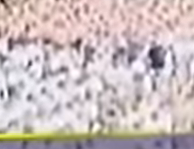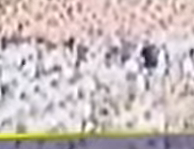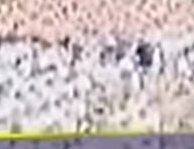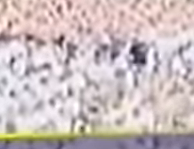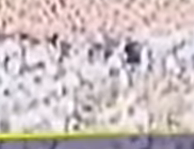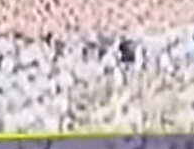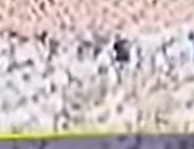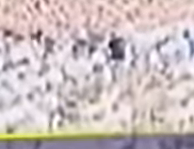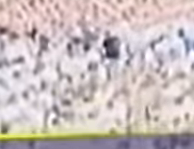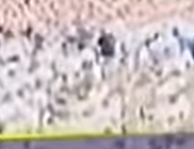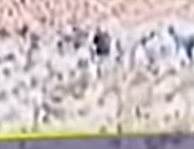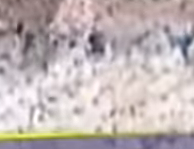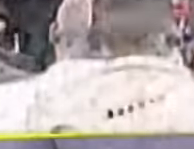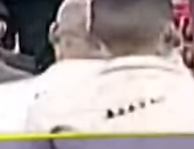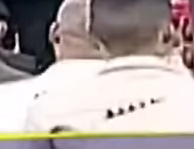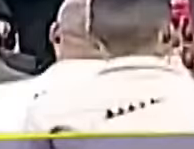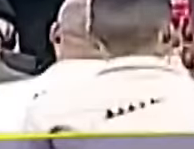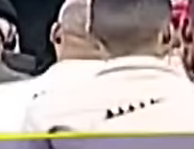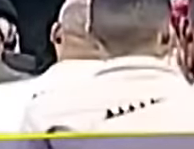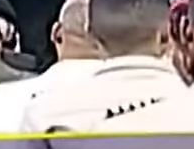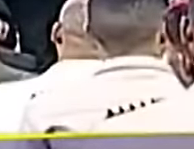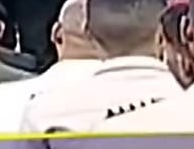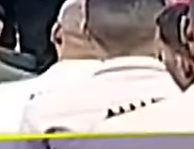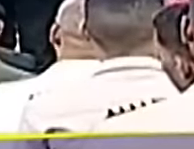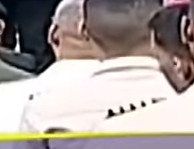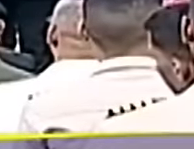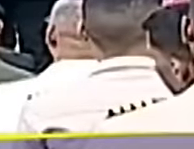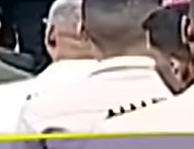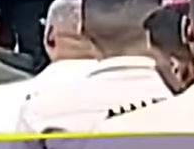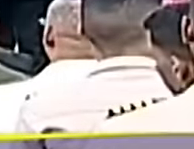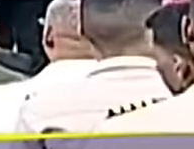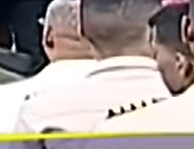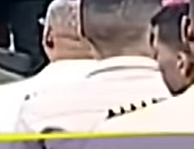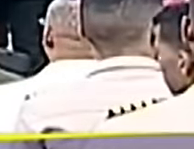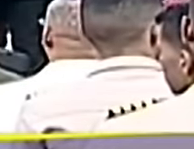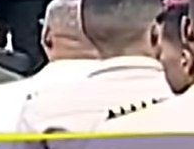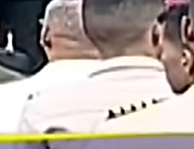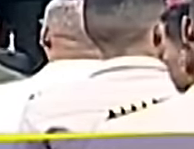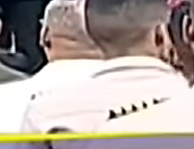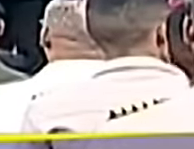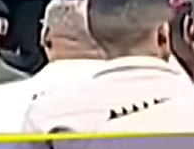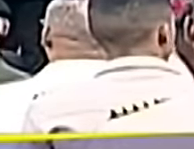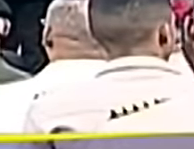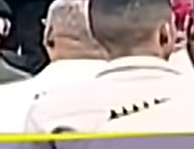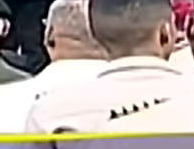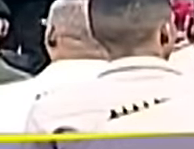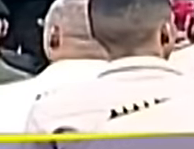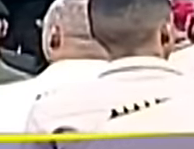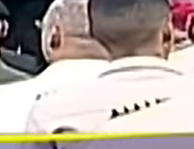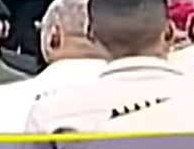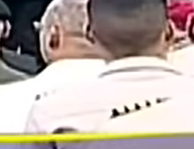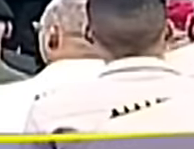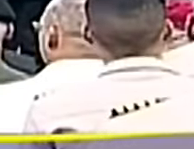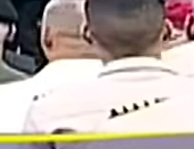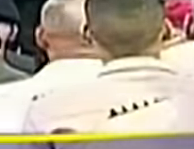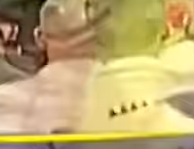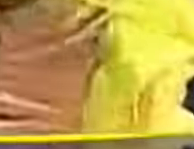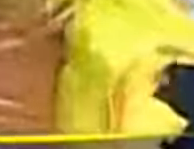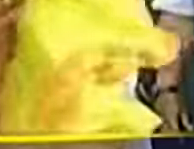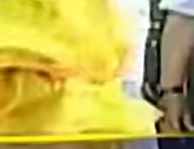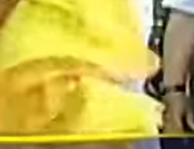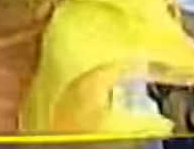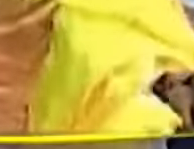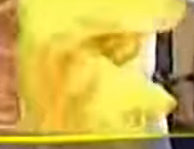Esequibo, porque el Esequibo es nuestro. Desde el fondo de mi alma, hoy me llega un pensamiento, persona en reclamación, pero ya sin